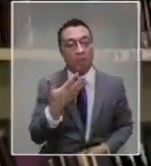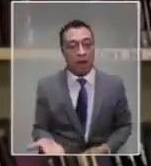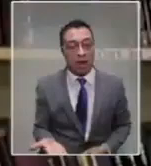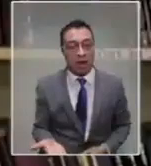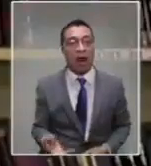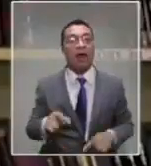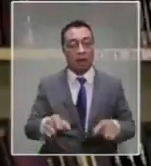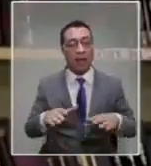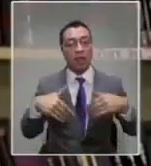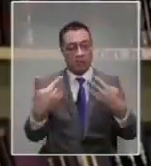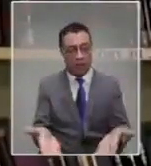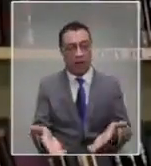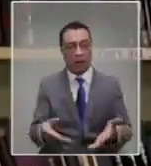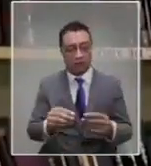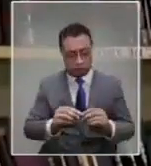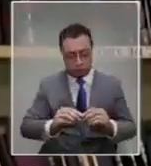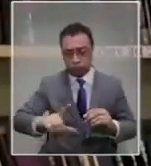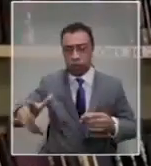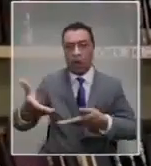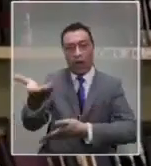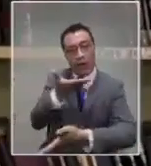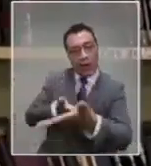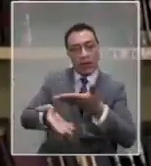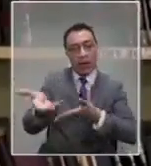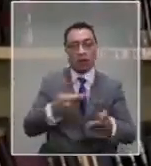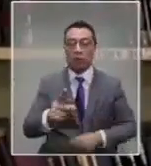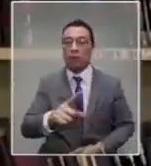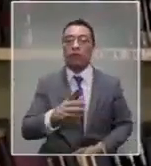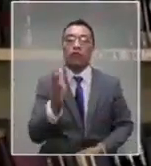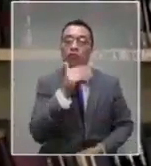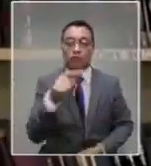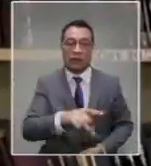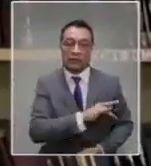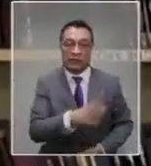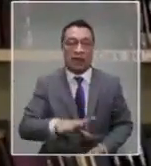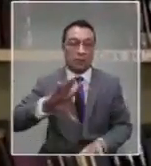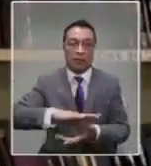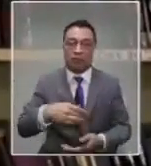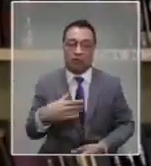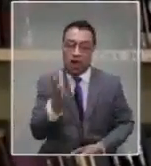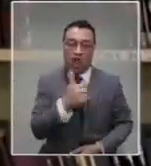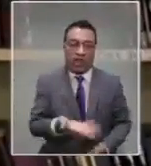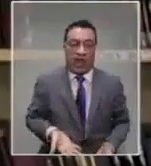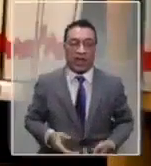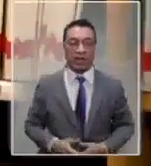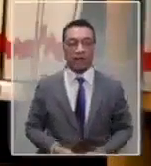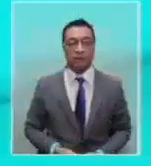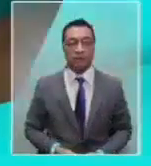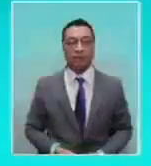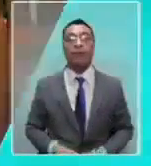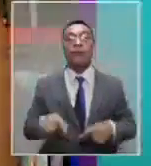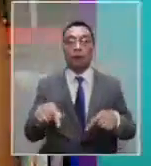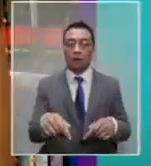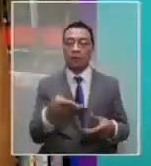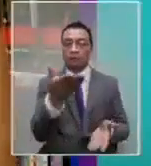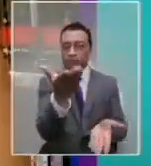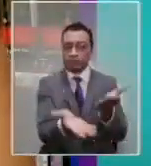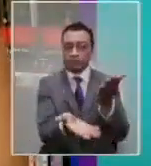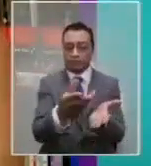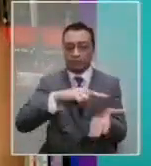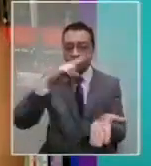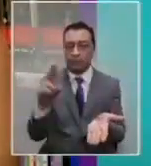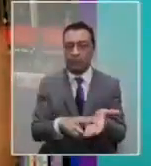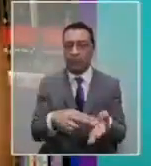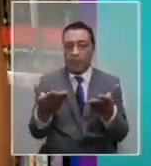tenemos que generar esa relación que todavía como Chile, como país, no tenemos. Ahora, también evaluando